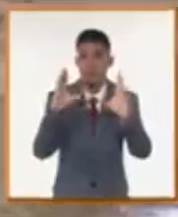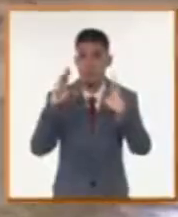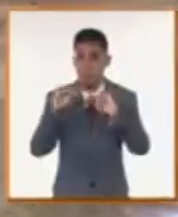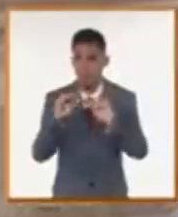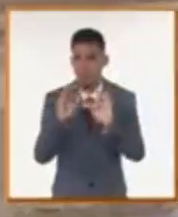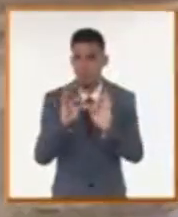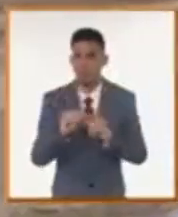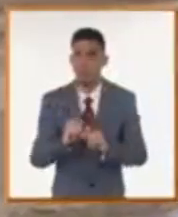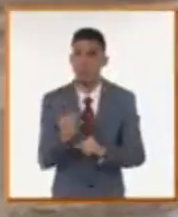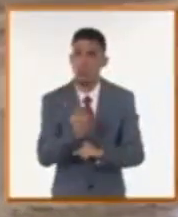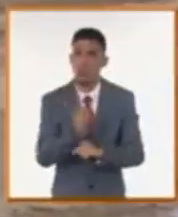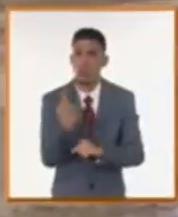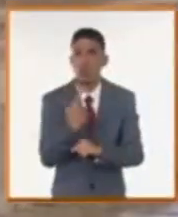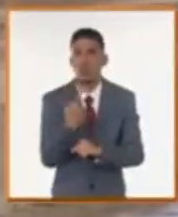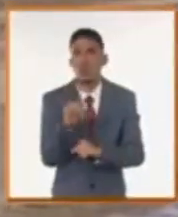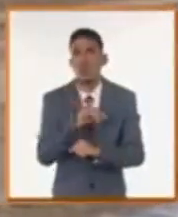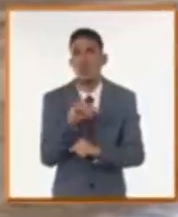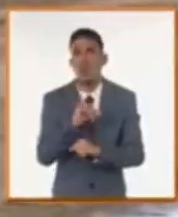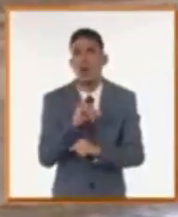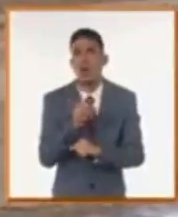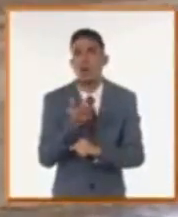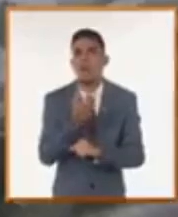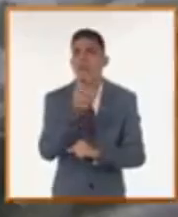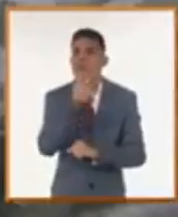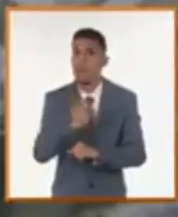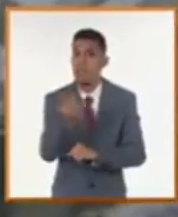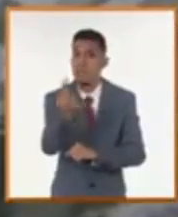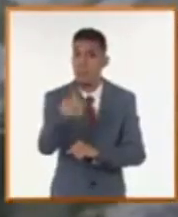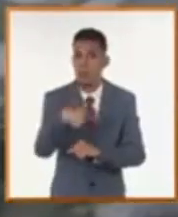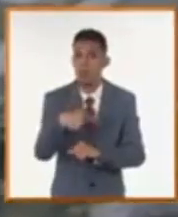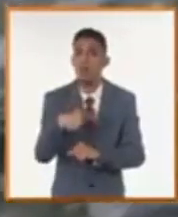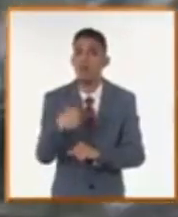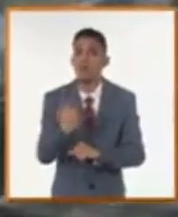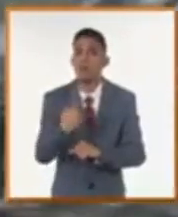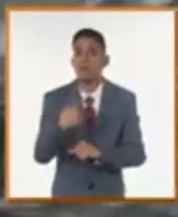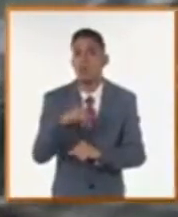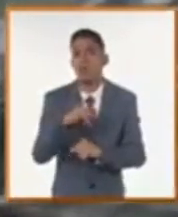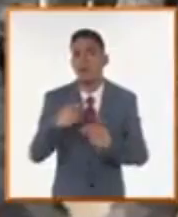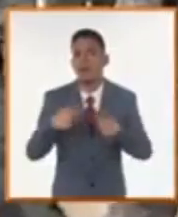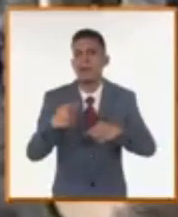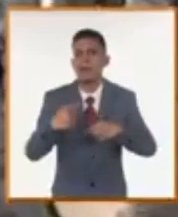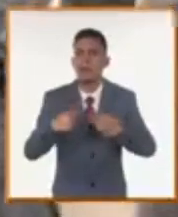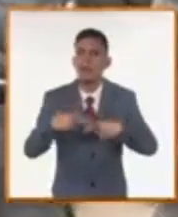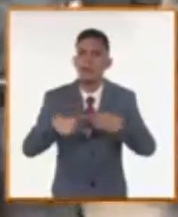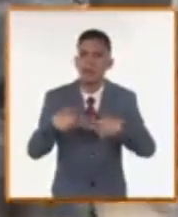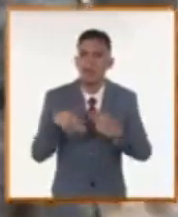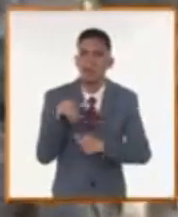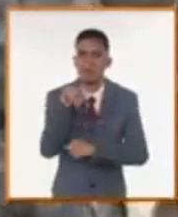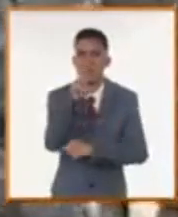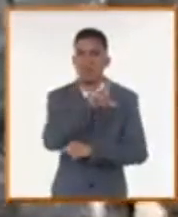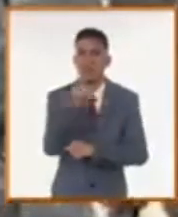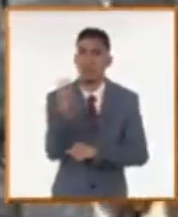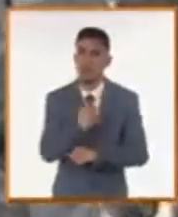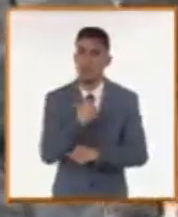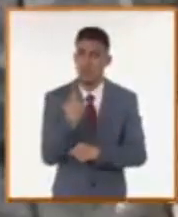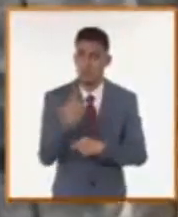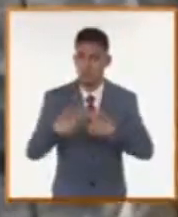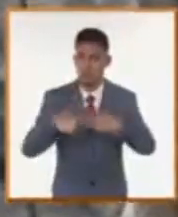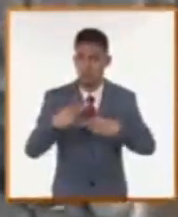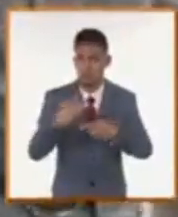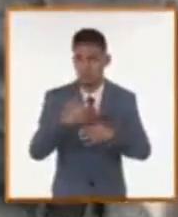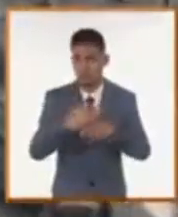la construcción de un aeropuerto que permitiera alcanzar con nuestros medios aéreos hacia la